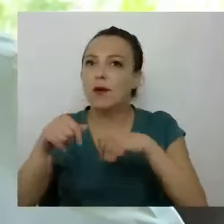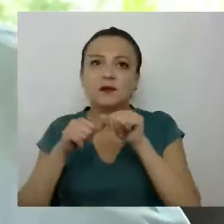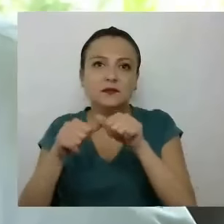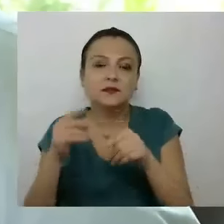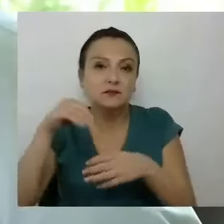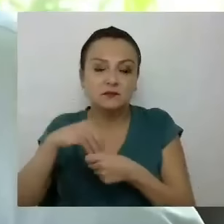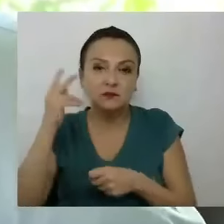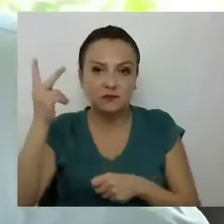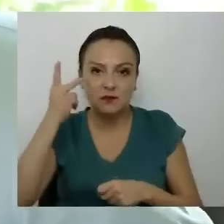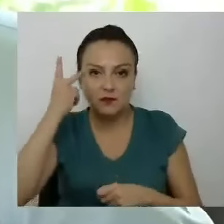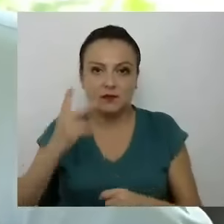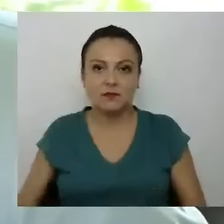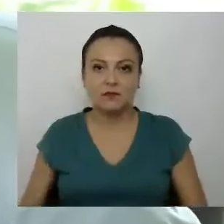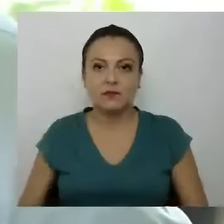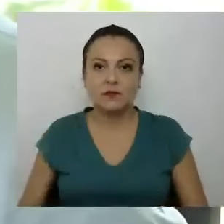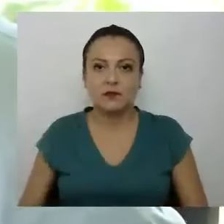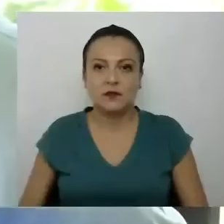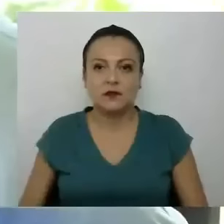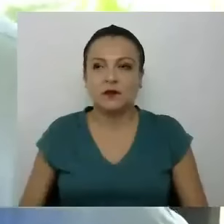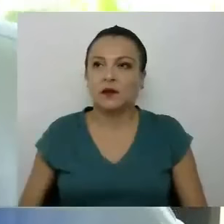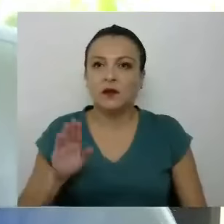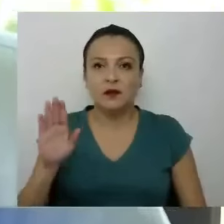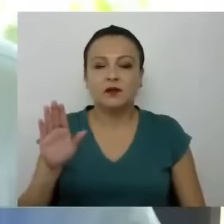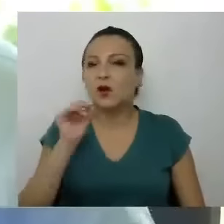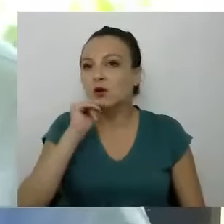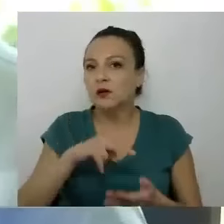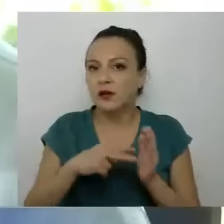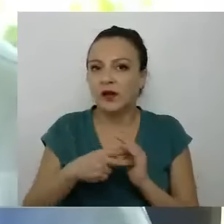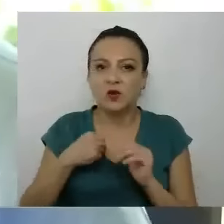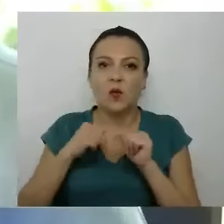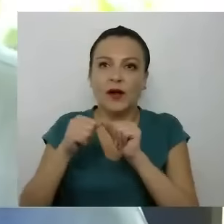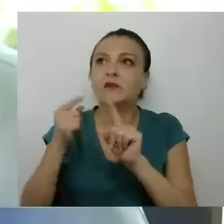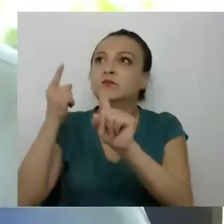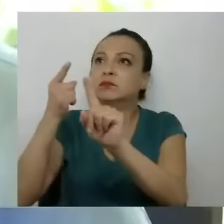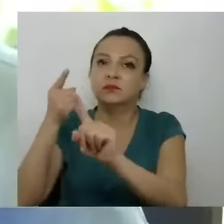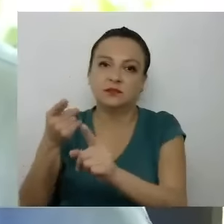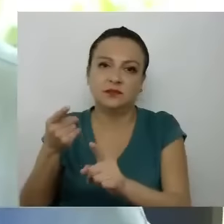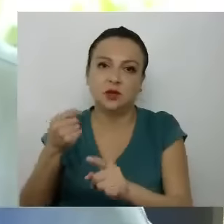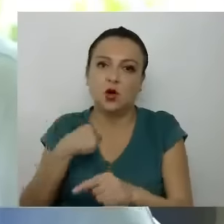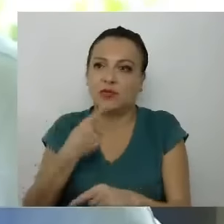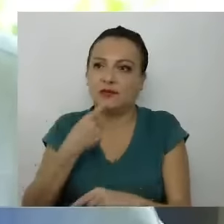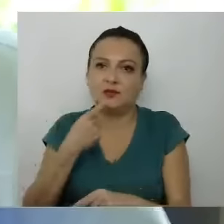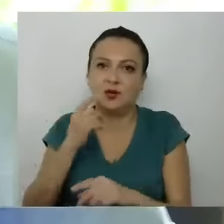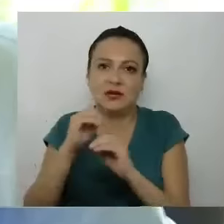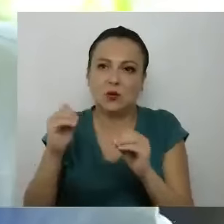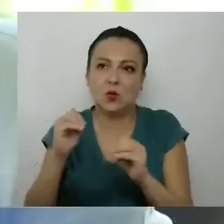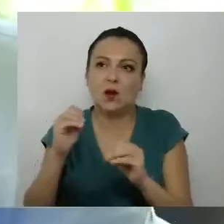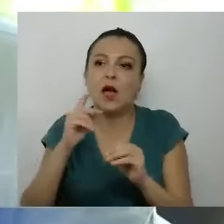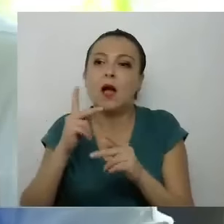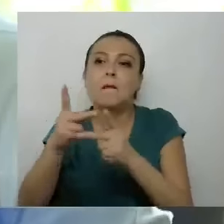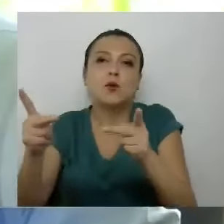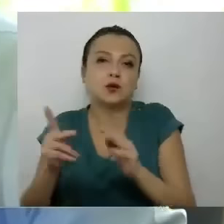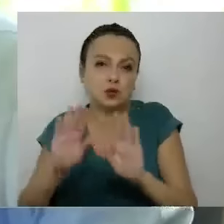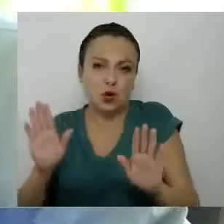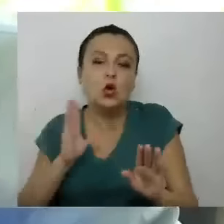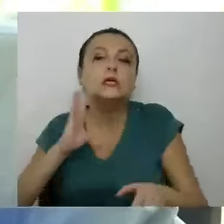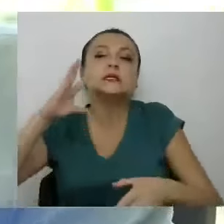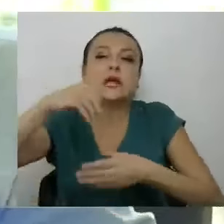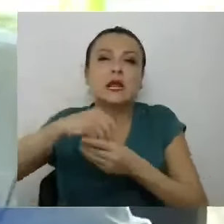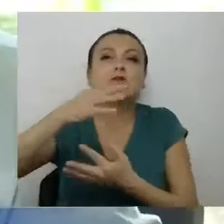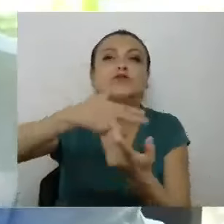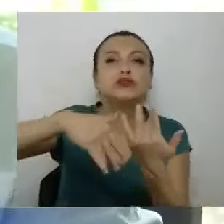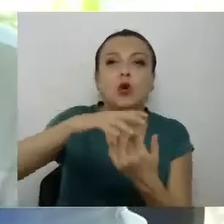política. Eso no significa que voy a seguir aspirando, no he dicho que aspiro a ninguna posición. Voy a seguir siendo,